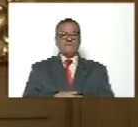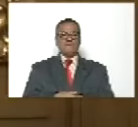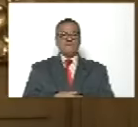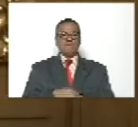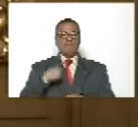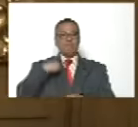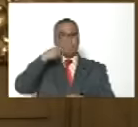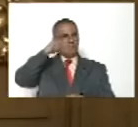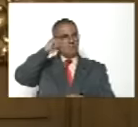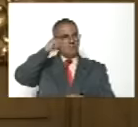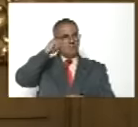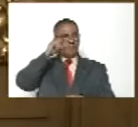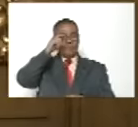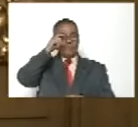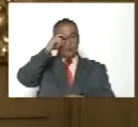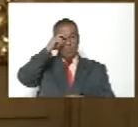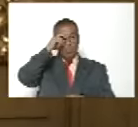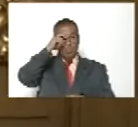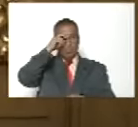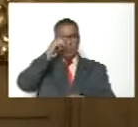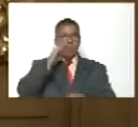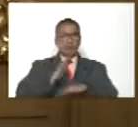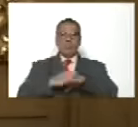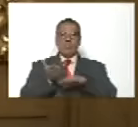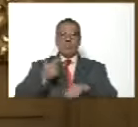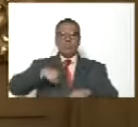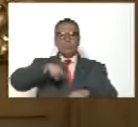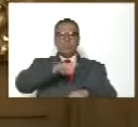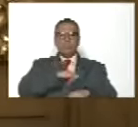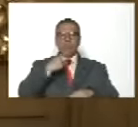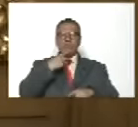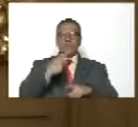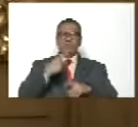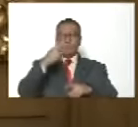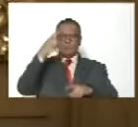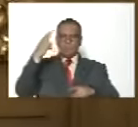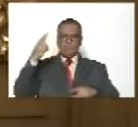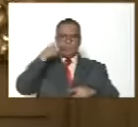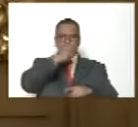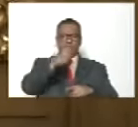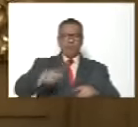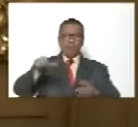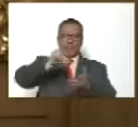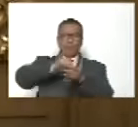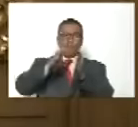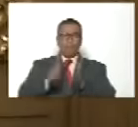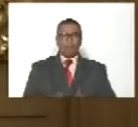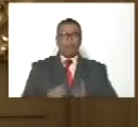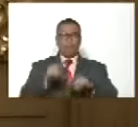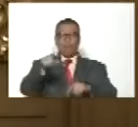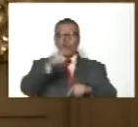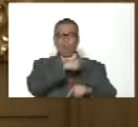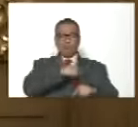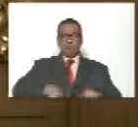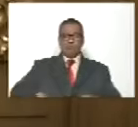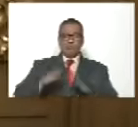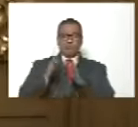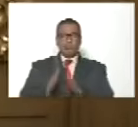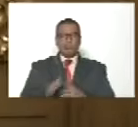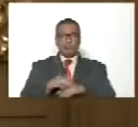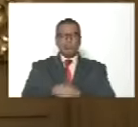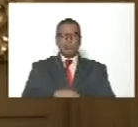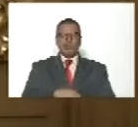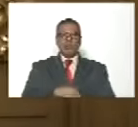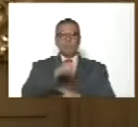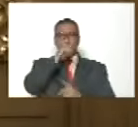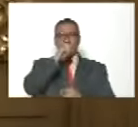Hay que recordar, miren, ¿por qué nosotros rendimos homenaje al pueblo de Irán, a su presidente?